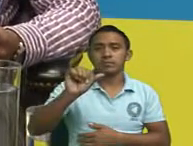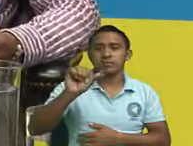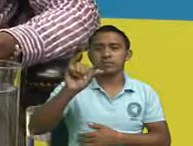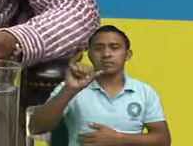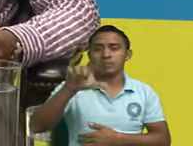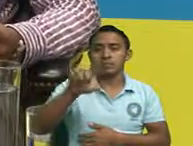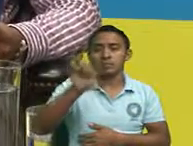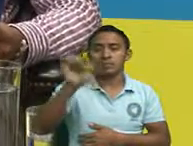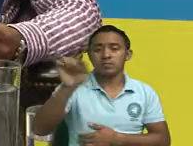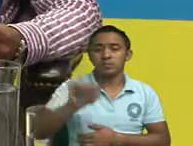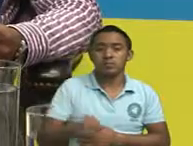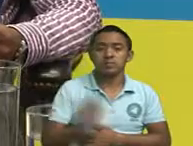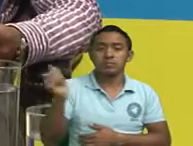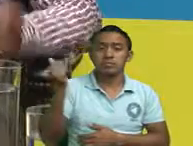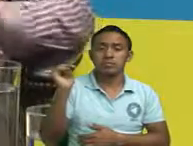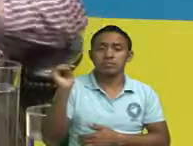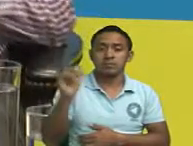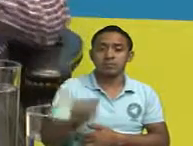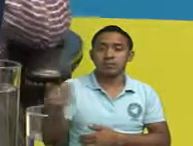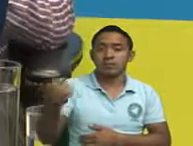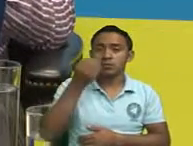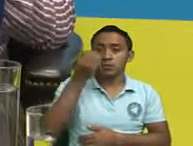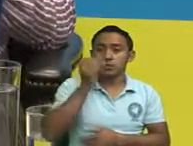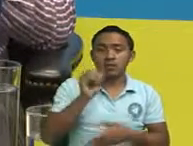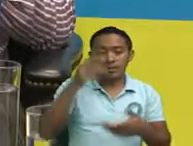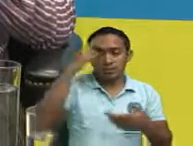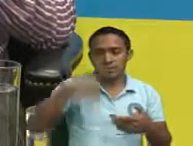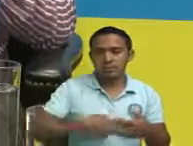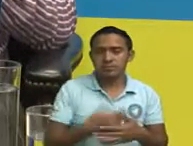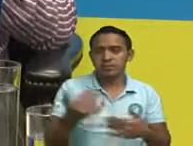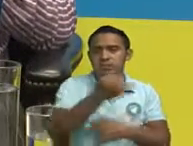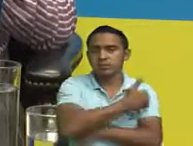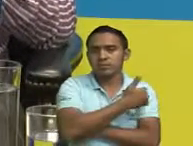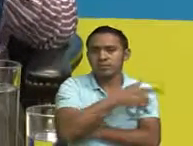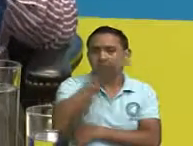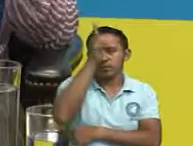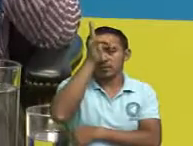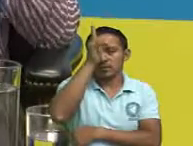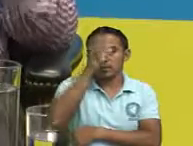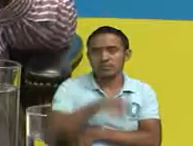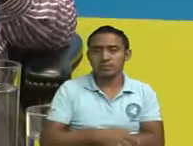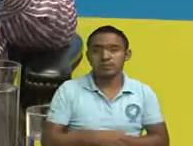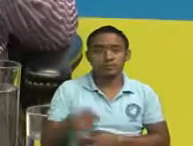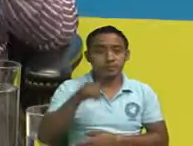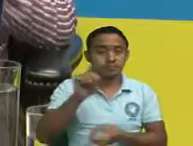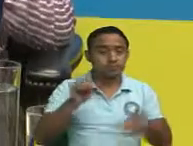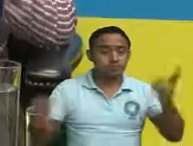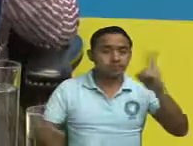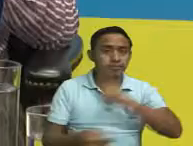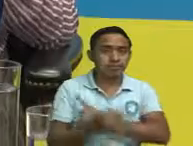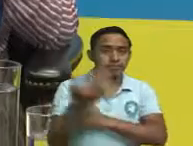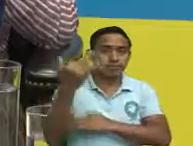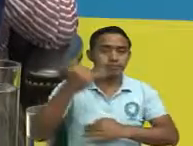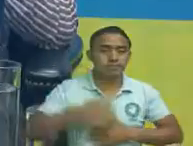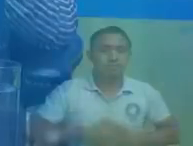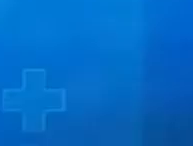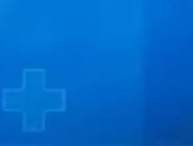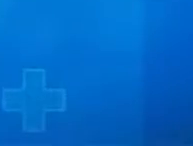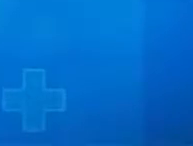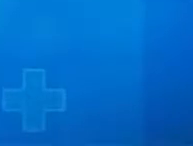Luz Amanda Velázquez, quien es nutricionista del Hospital Alemán Nicaragüense. Ustedes no le cambien de canal, que ya